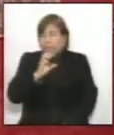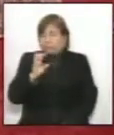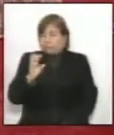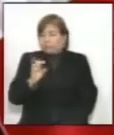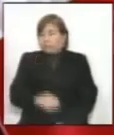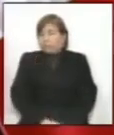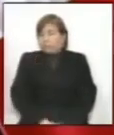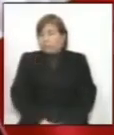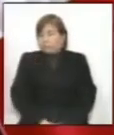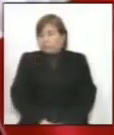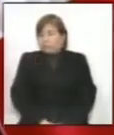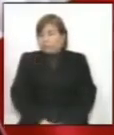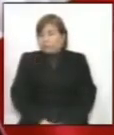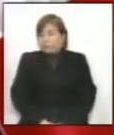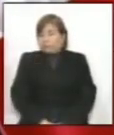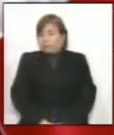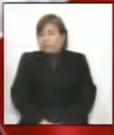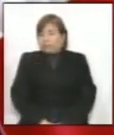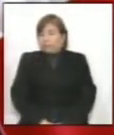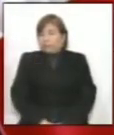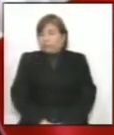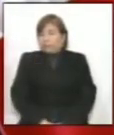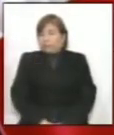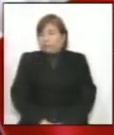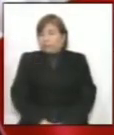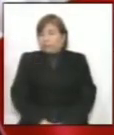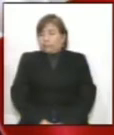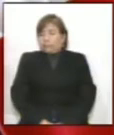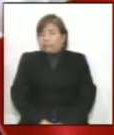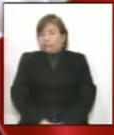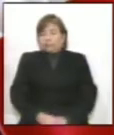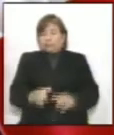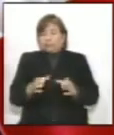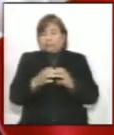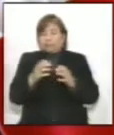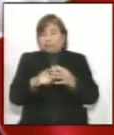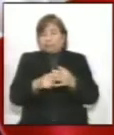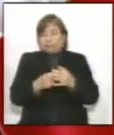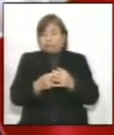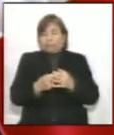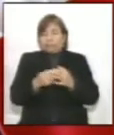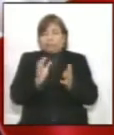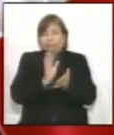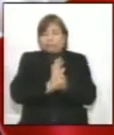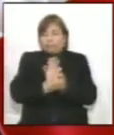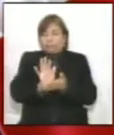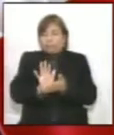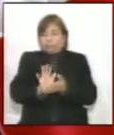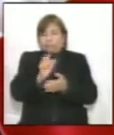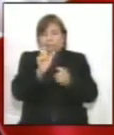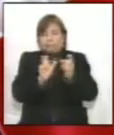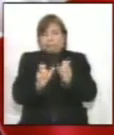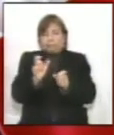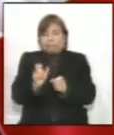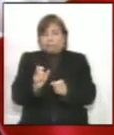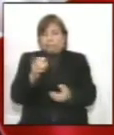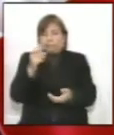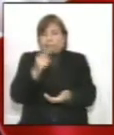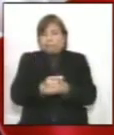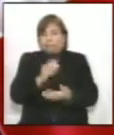ver. Muy buenas tardes, congresista. Usted ha empezado esta conferencia rechazando públicamente el